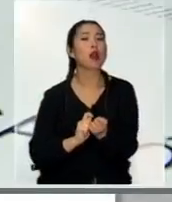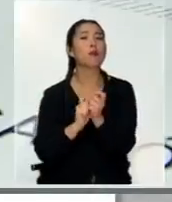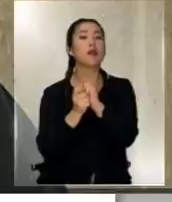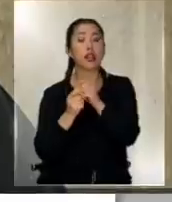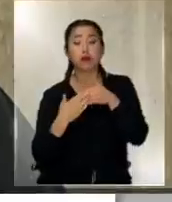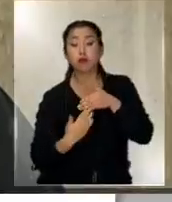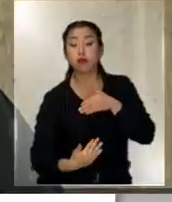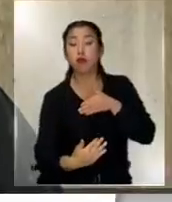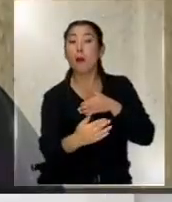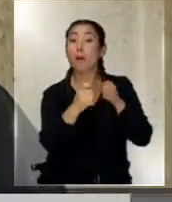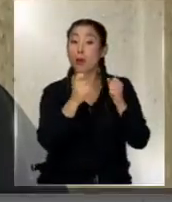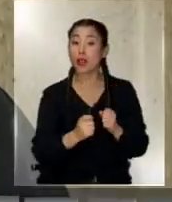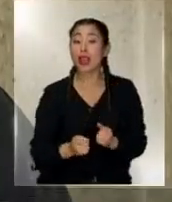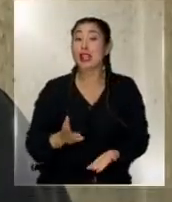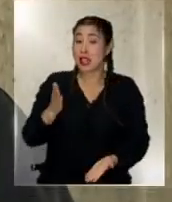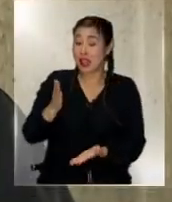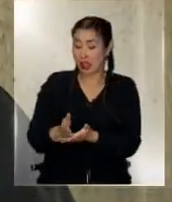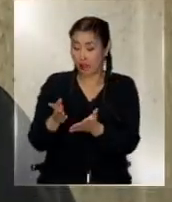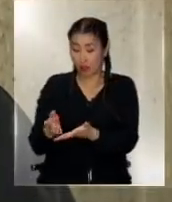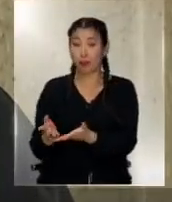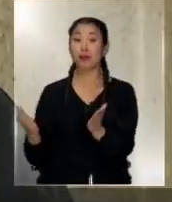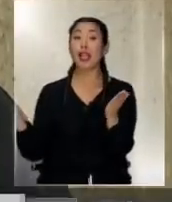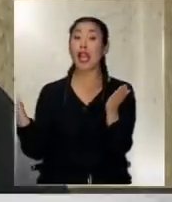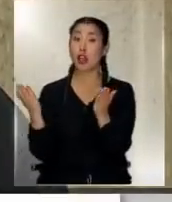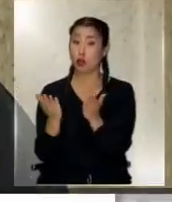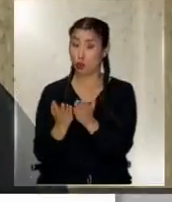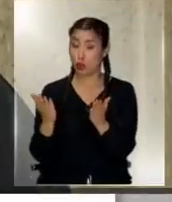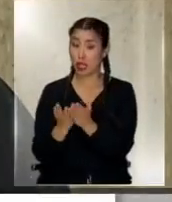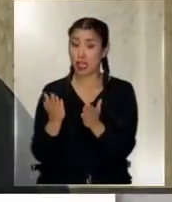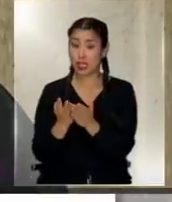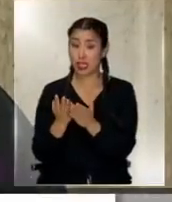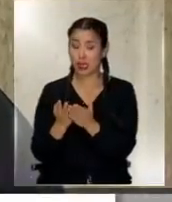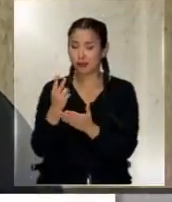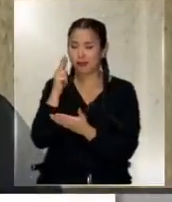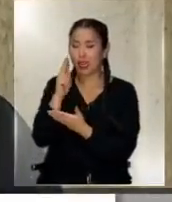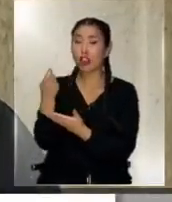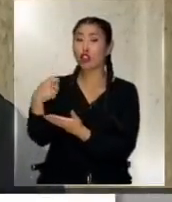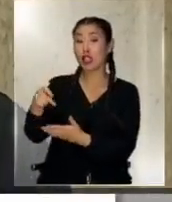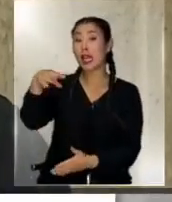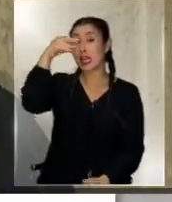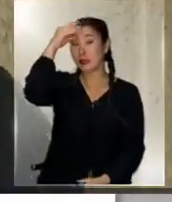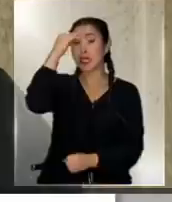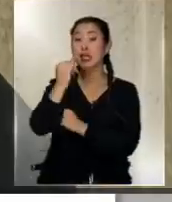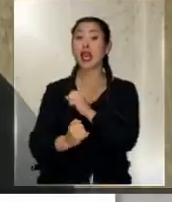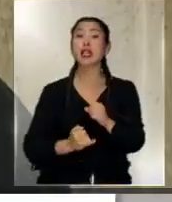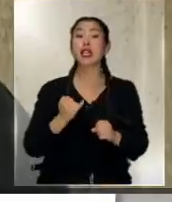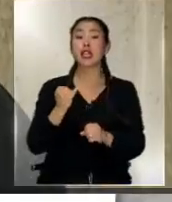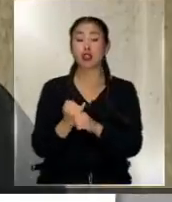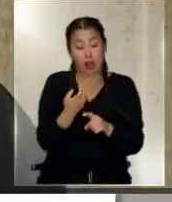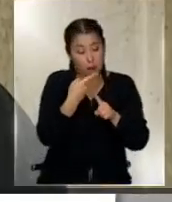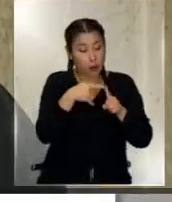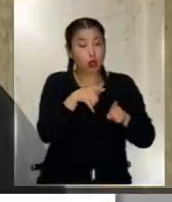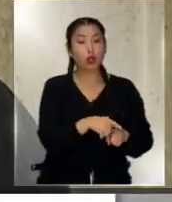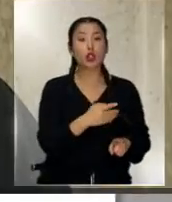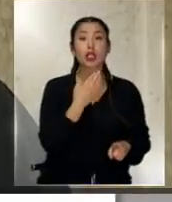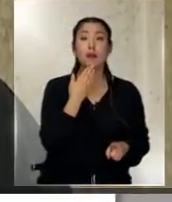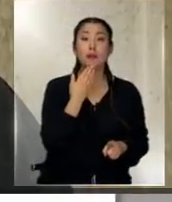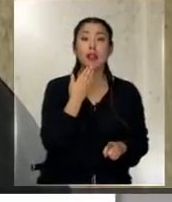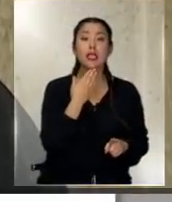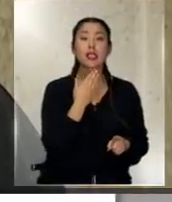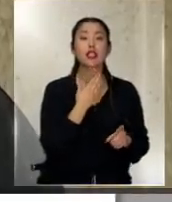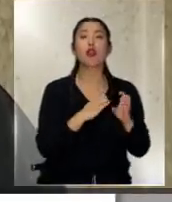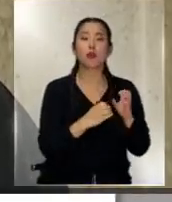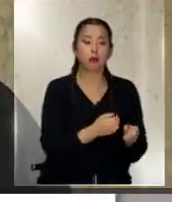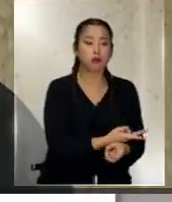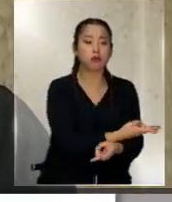largo plazo. Debe, por un lado, estudiarse muy bien, reconocer la experiencia internacional y por otro lado ser comunicado